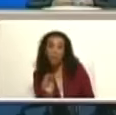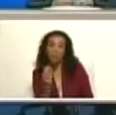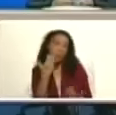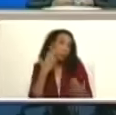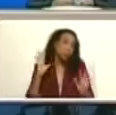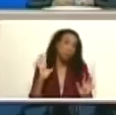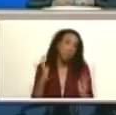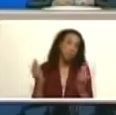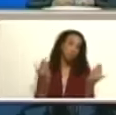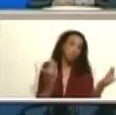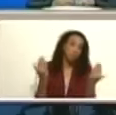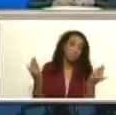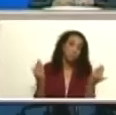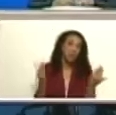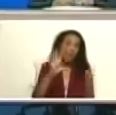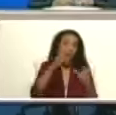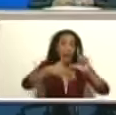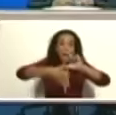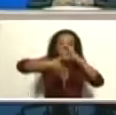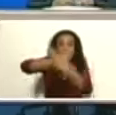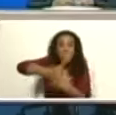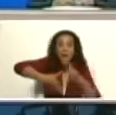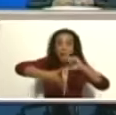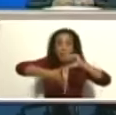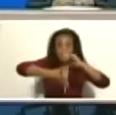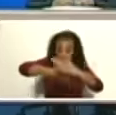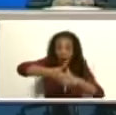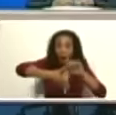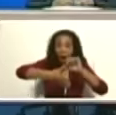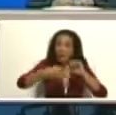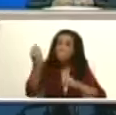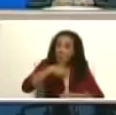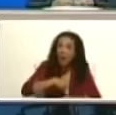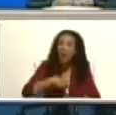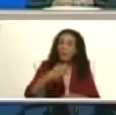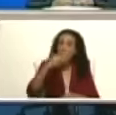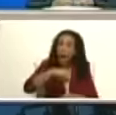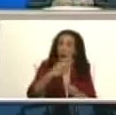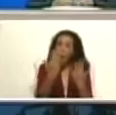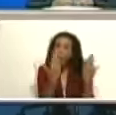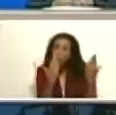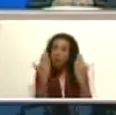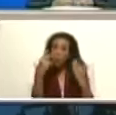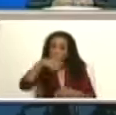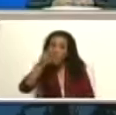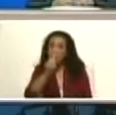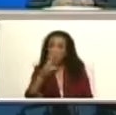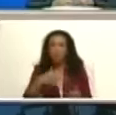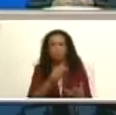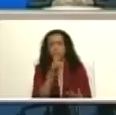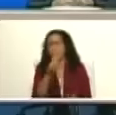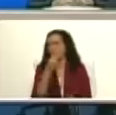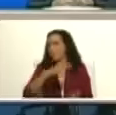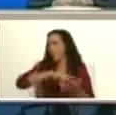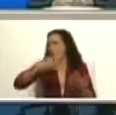pero dificulto en América Latina que haya otro país que se coma más pasta que en Venezuela.